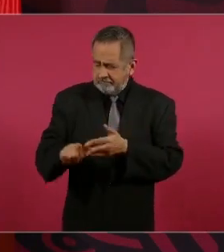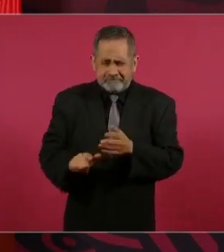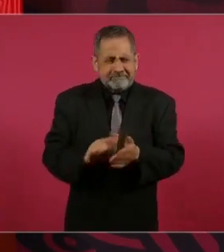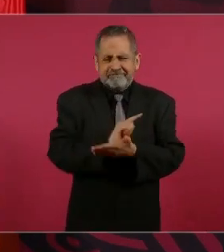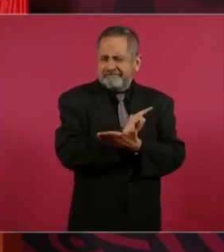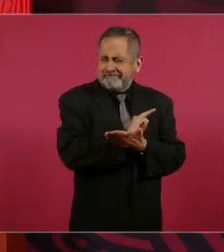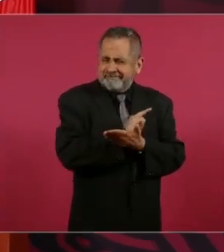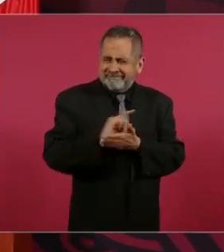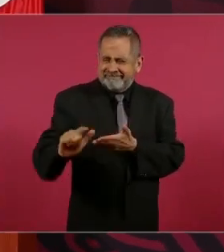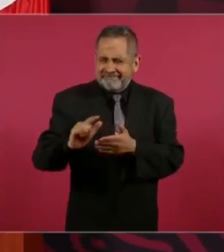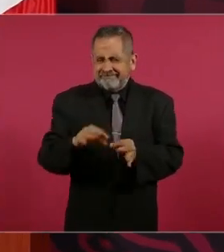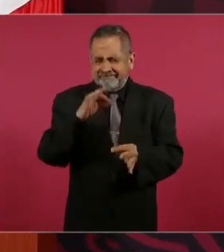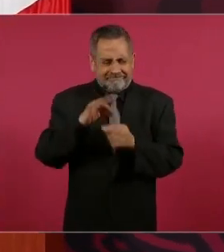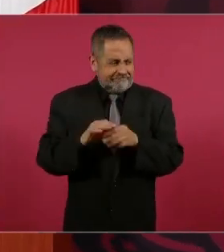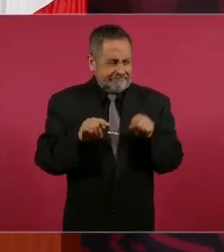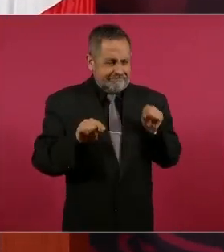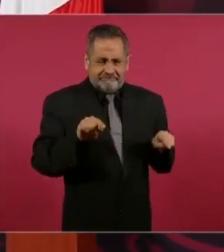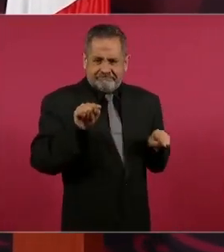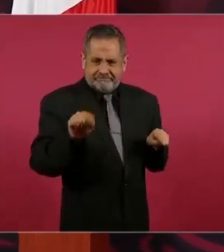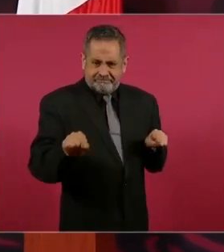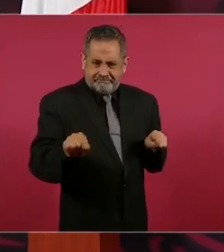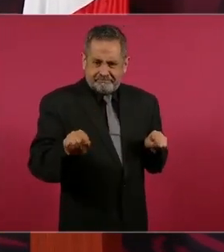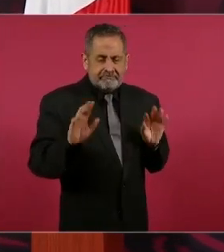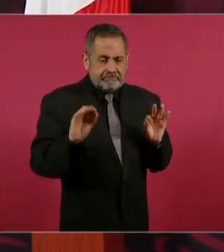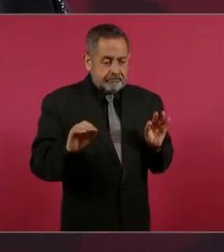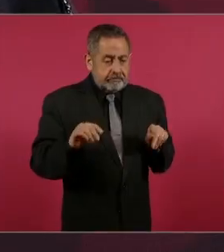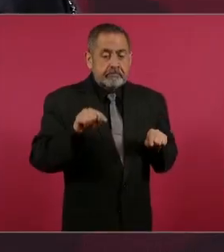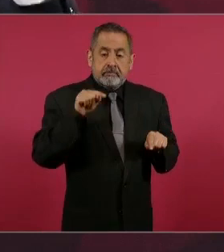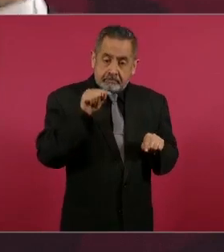puertos, los dos puertos, y ya está la vía